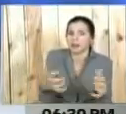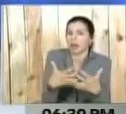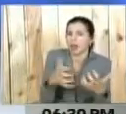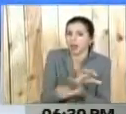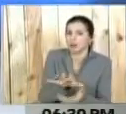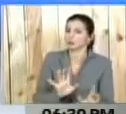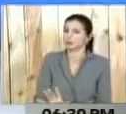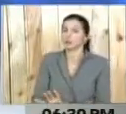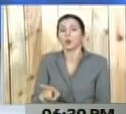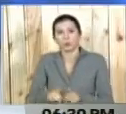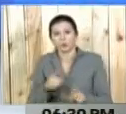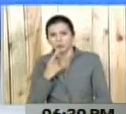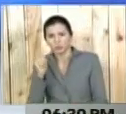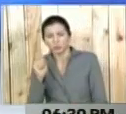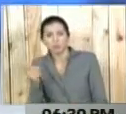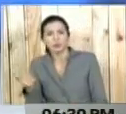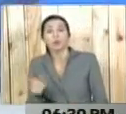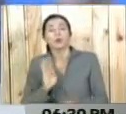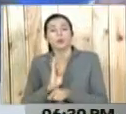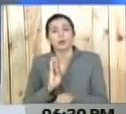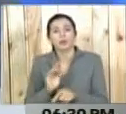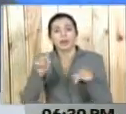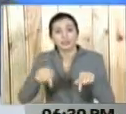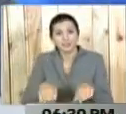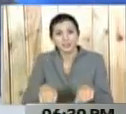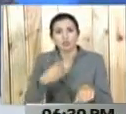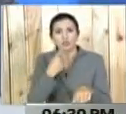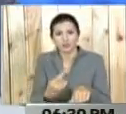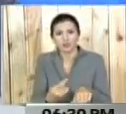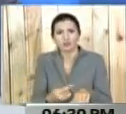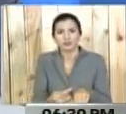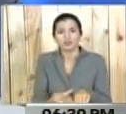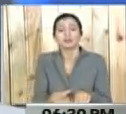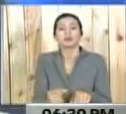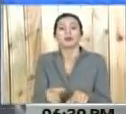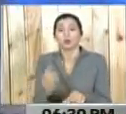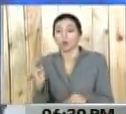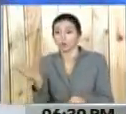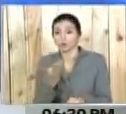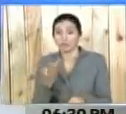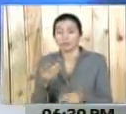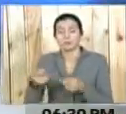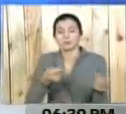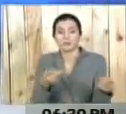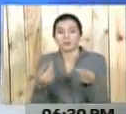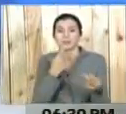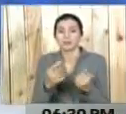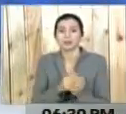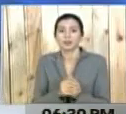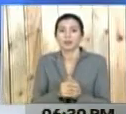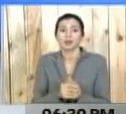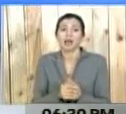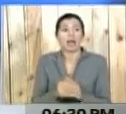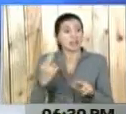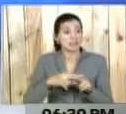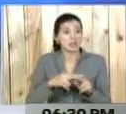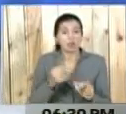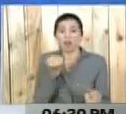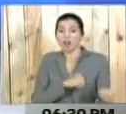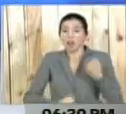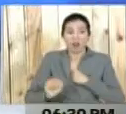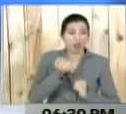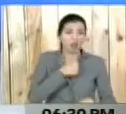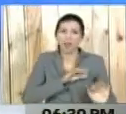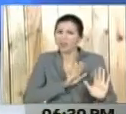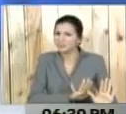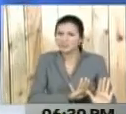Pero cuidado, porque aquí, como lo dijimos, lo dijo el panel al principio, si alguien crió, son muchachitos bastante mal criados, son